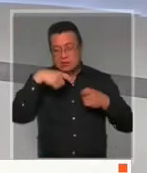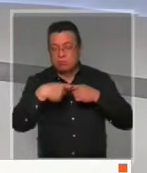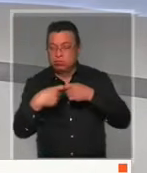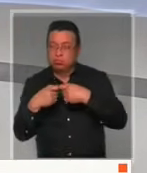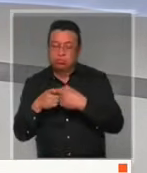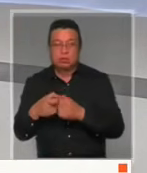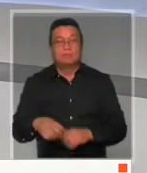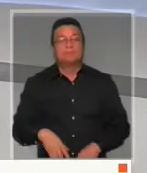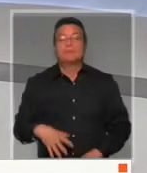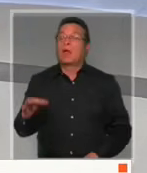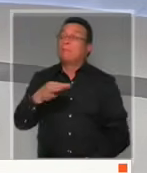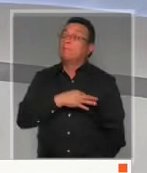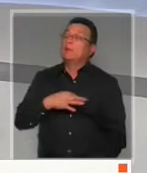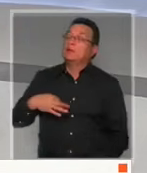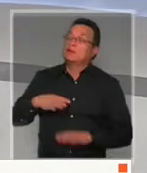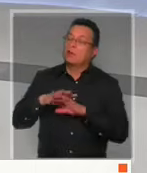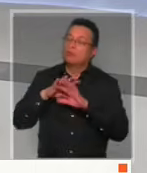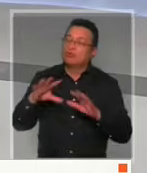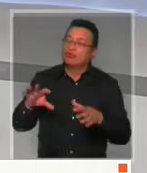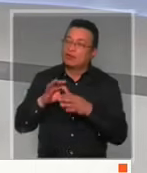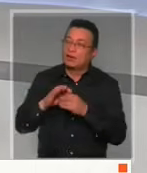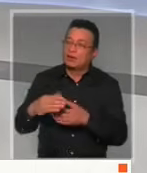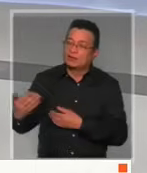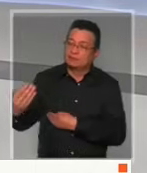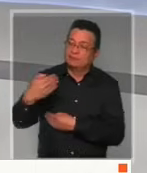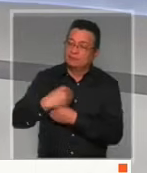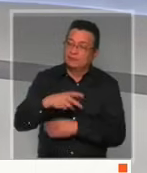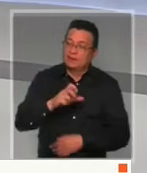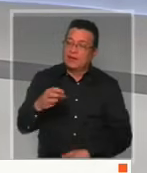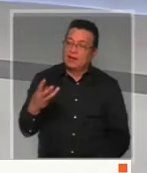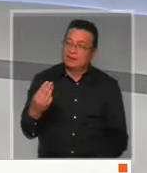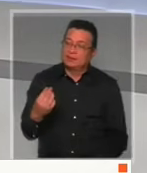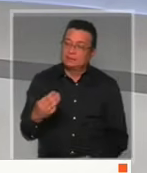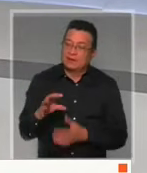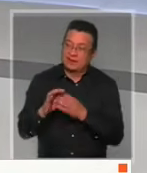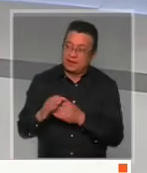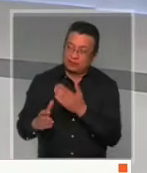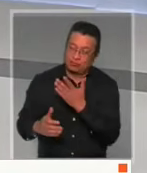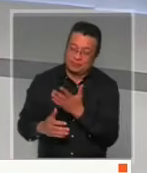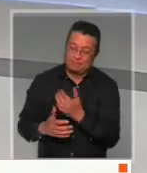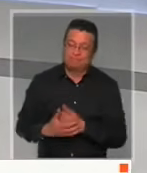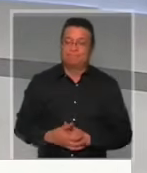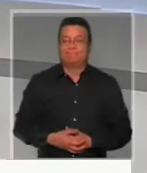Ministra Carolina Toá, muchísimas gracias por estos minutos con nosotros aquí en Tele 13. Gracias a usted, Ramón. Buenas noches.